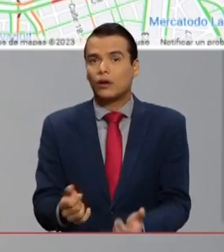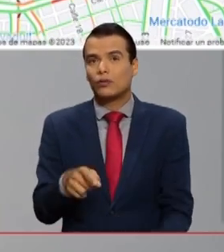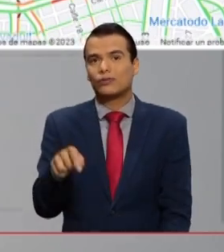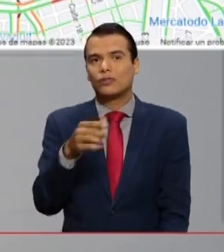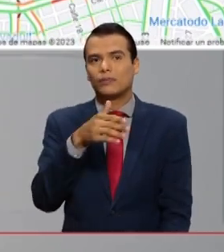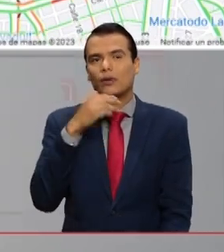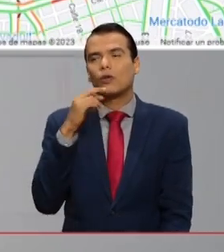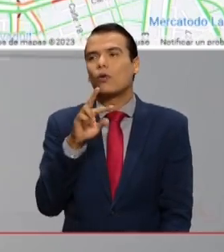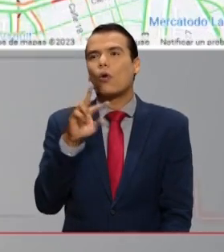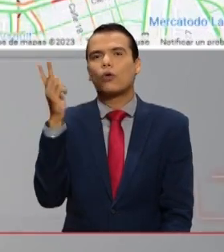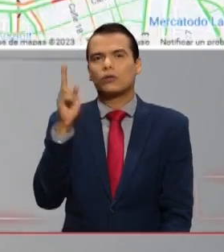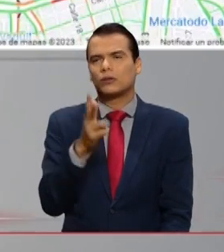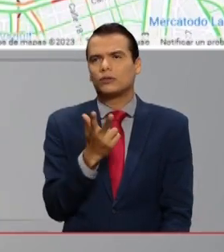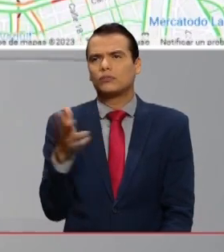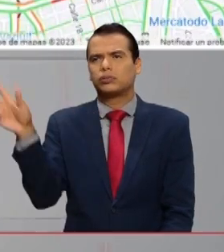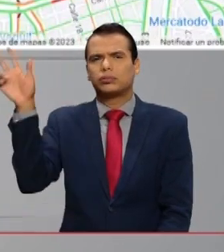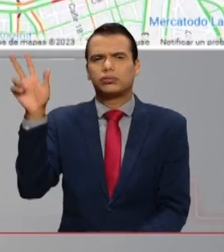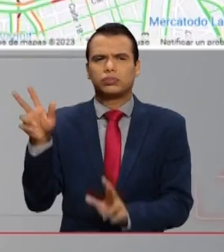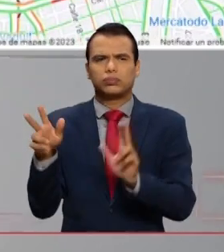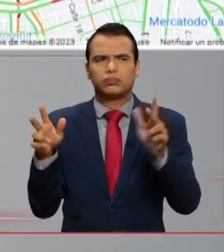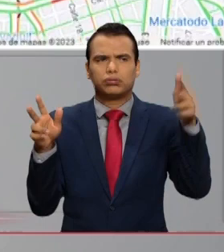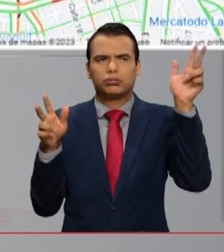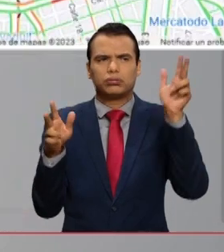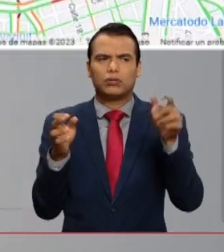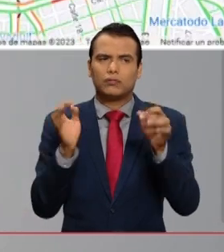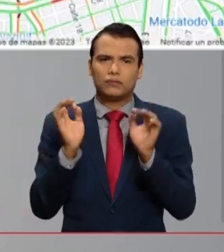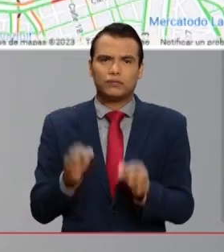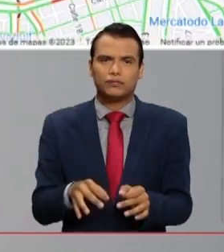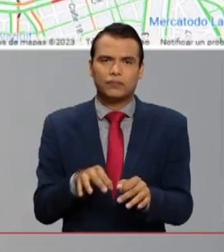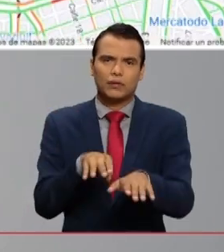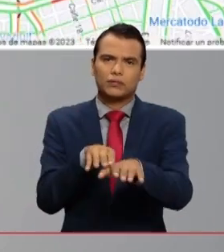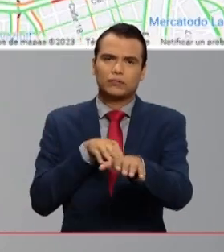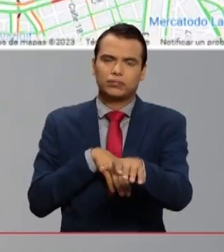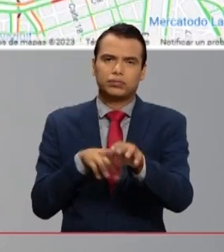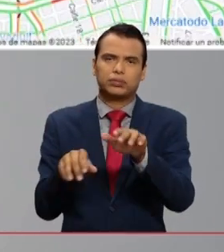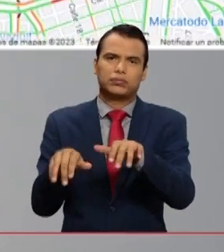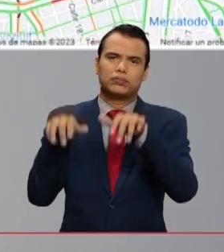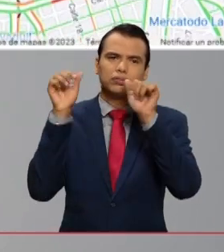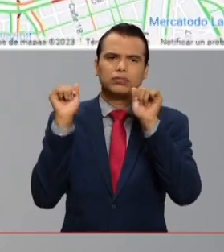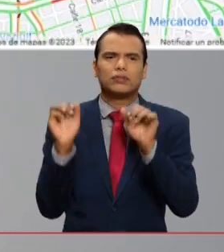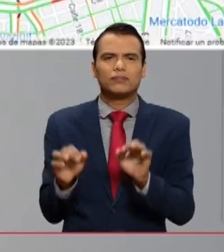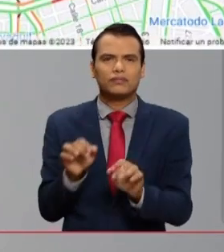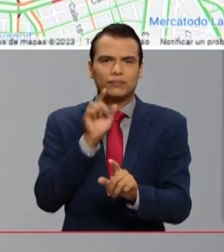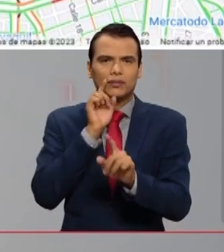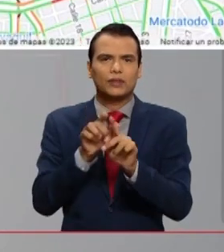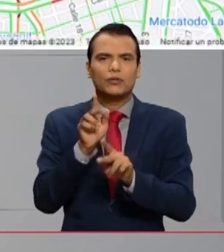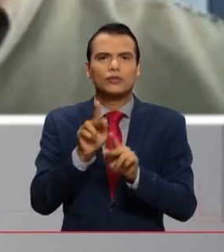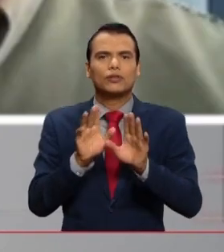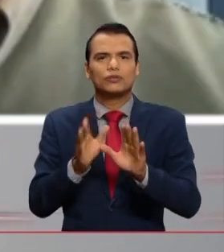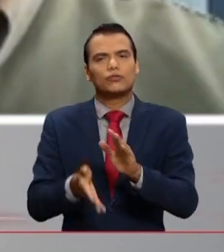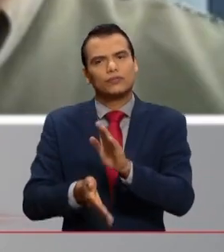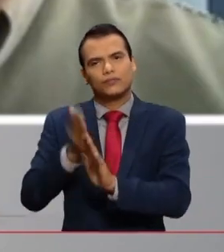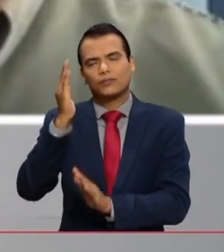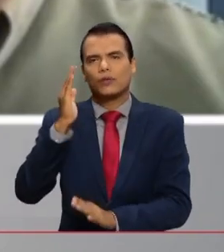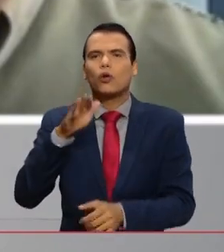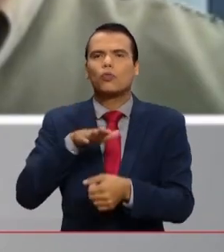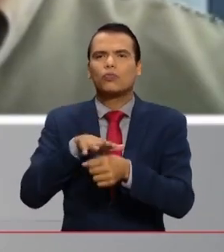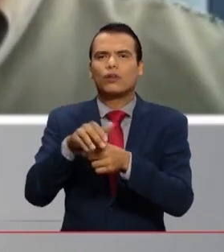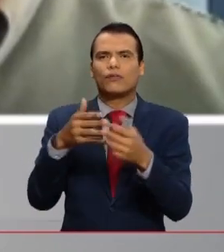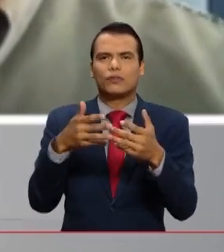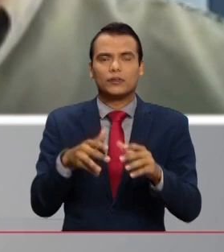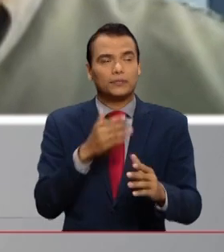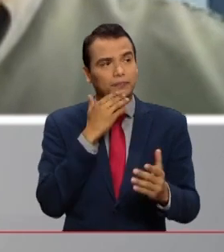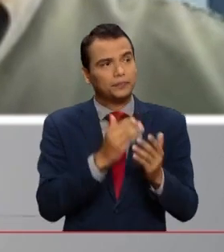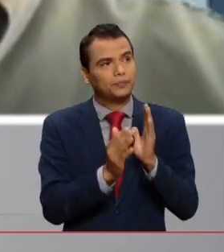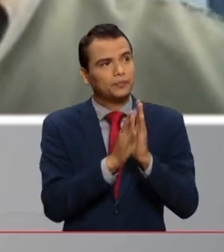momento, ahí el bloqueo y no hay tráfico para tanto desde y hacia el sector de Buenaventura. William Bermúdez, muchas gracias